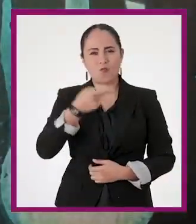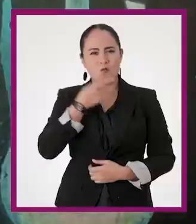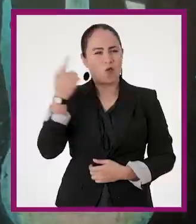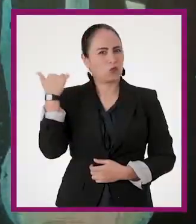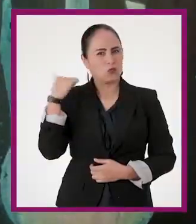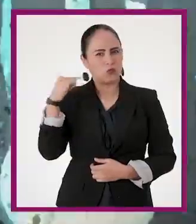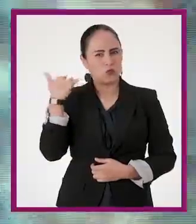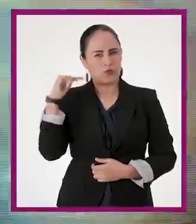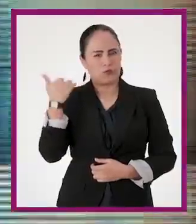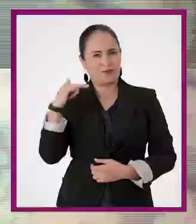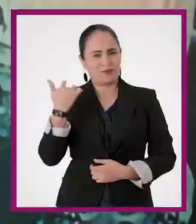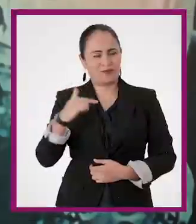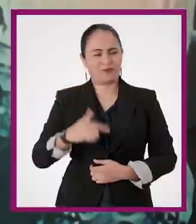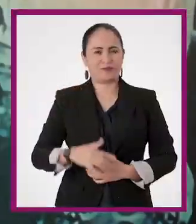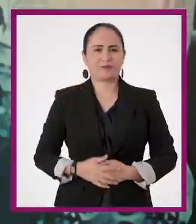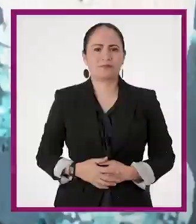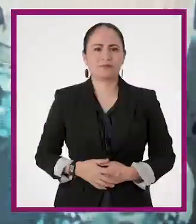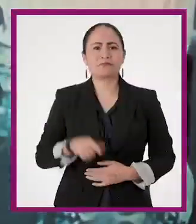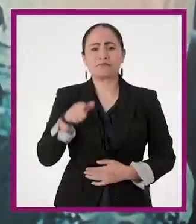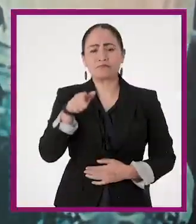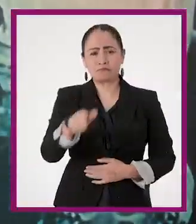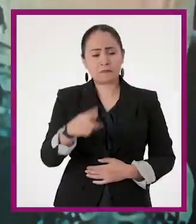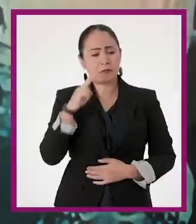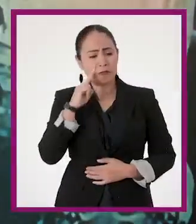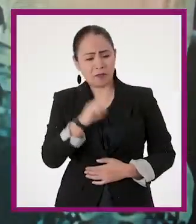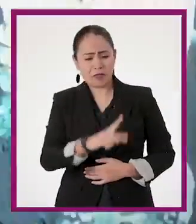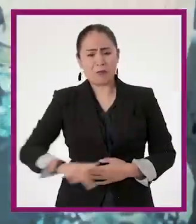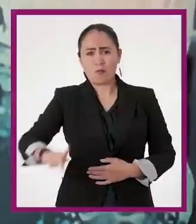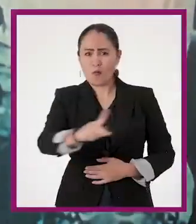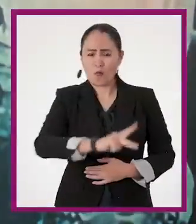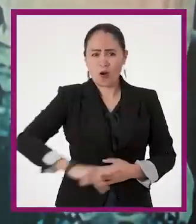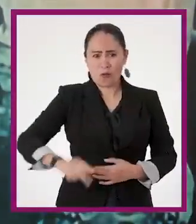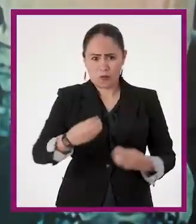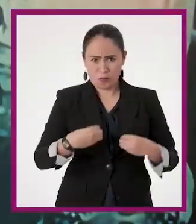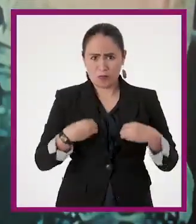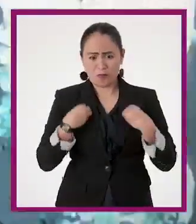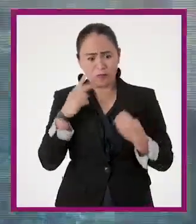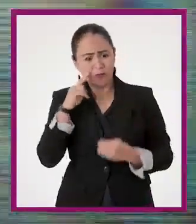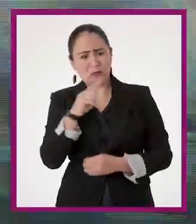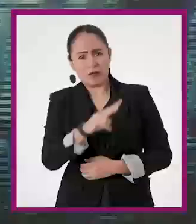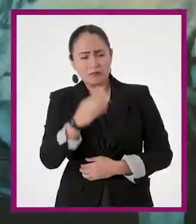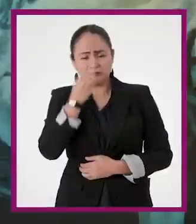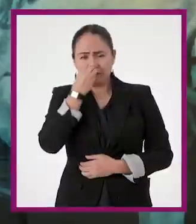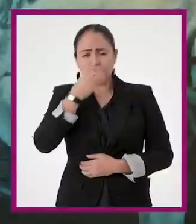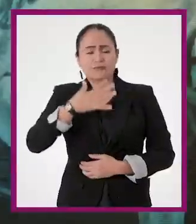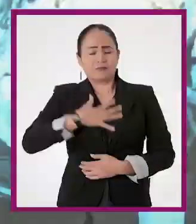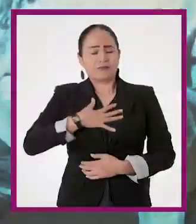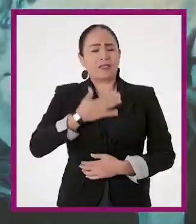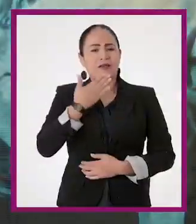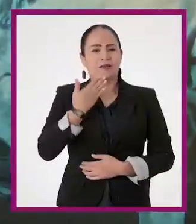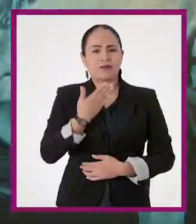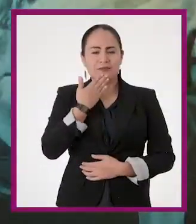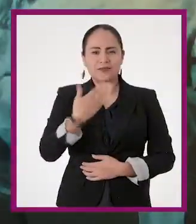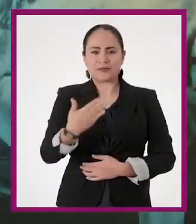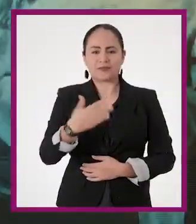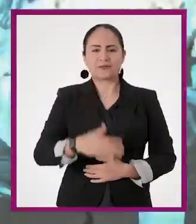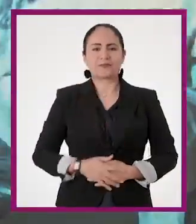Guadalajara, Guadalajara, Guadalajara, tienes el alma de provinciana, puedes salirte